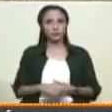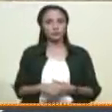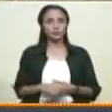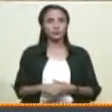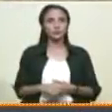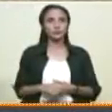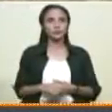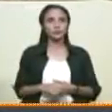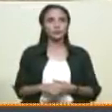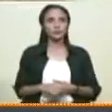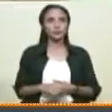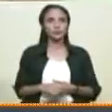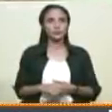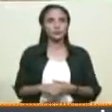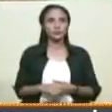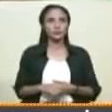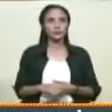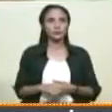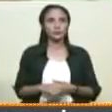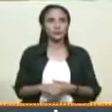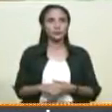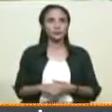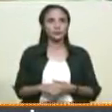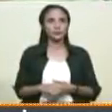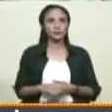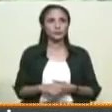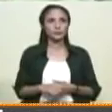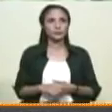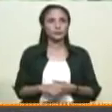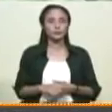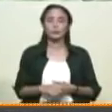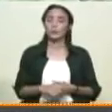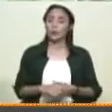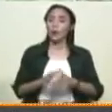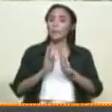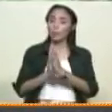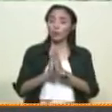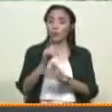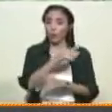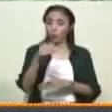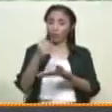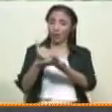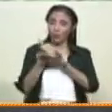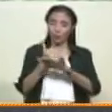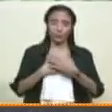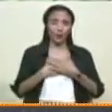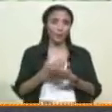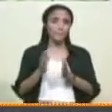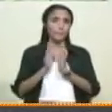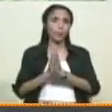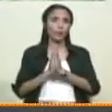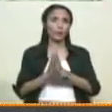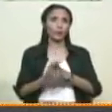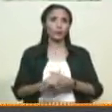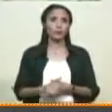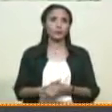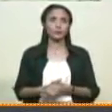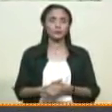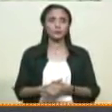Entonces, darle un nuevo comienzo, yo de verdad les pido toda la ayuda que me puedan dar,